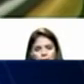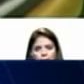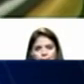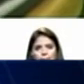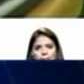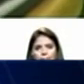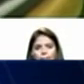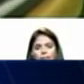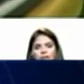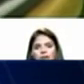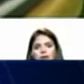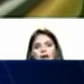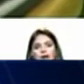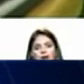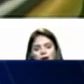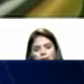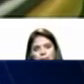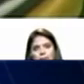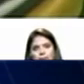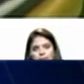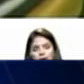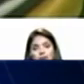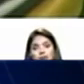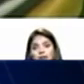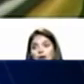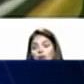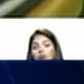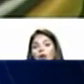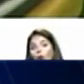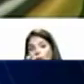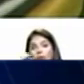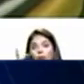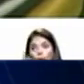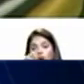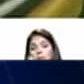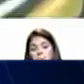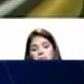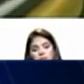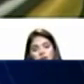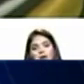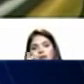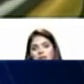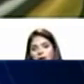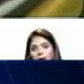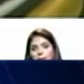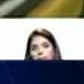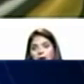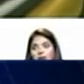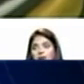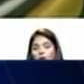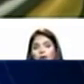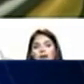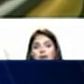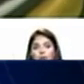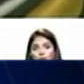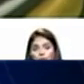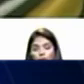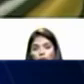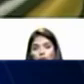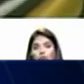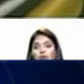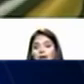fue y será la paz. Llegamos como hombres y mujeres de bien y de paz. Y este instrumento que se aprobó, que es la